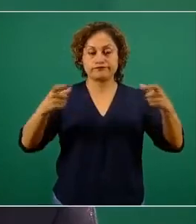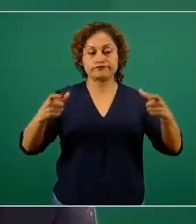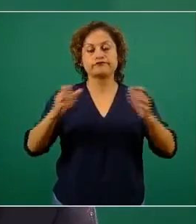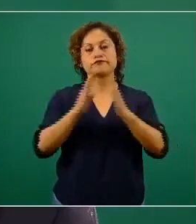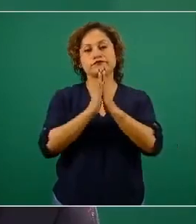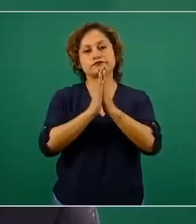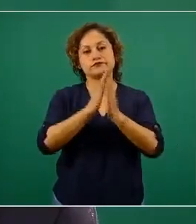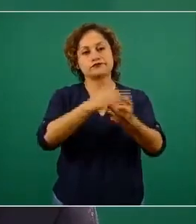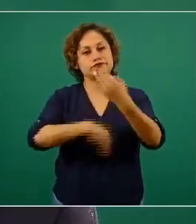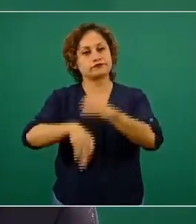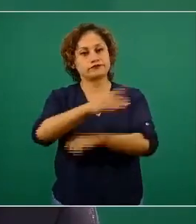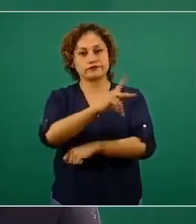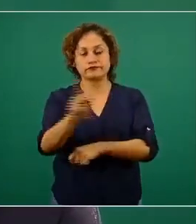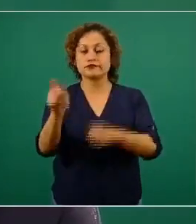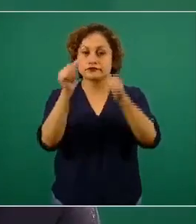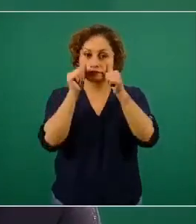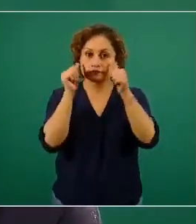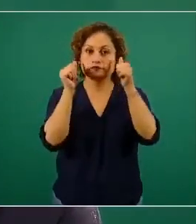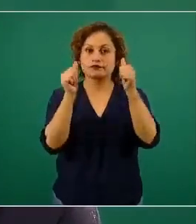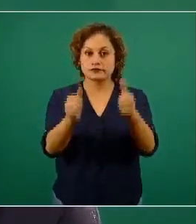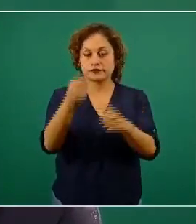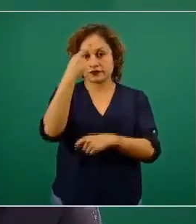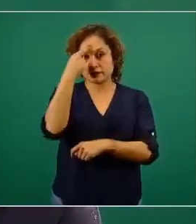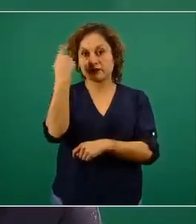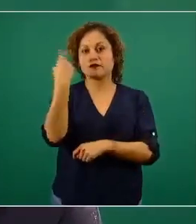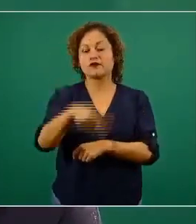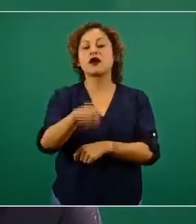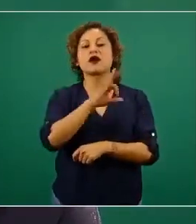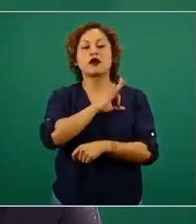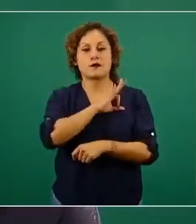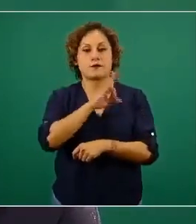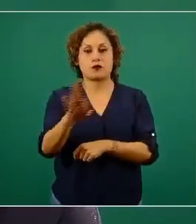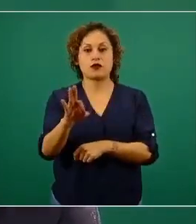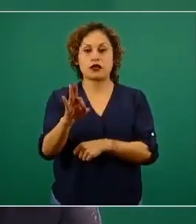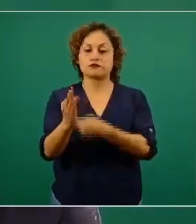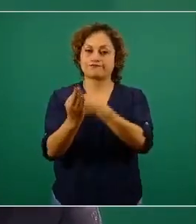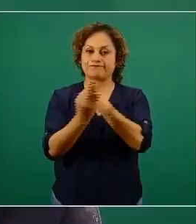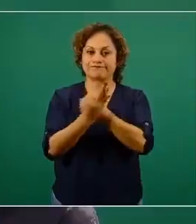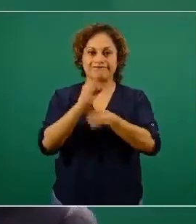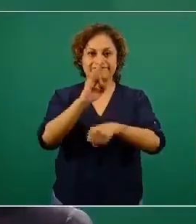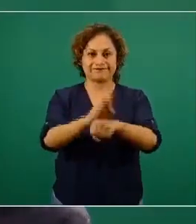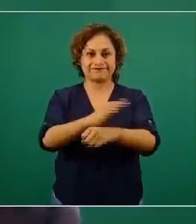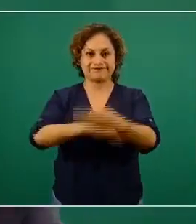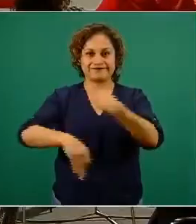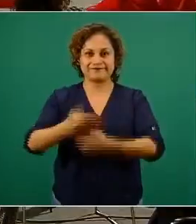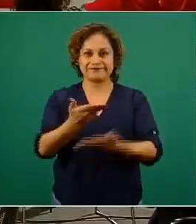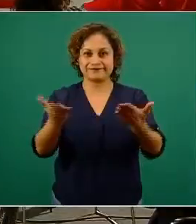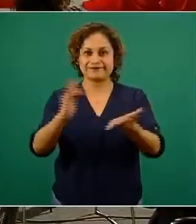atentos a esto para lograr proteger a todas y todos. Muchas gracias.